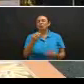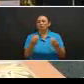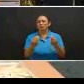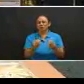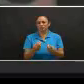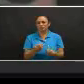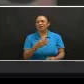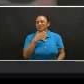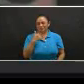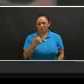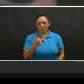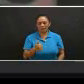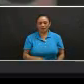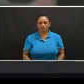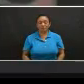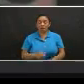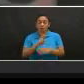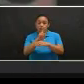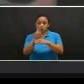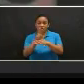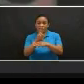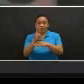está bueno.